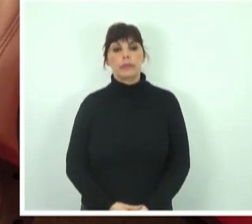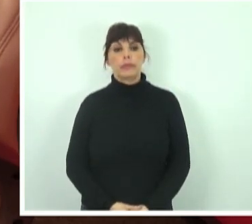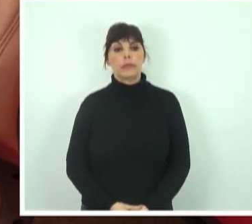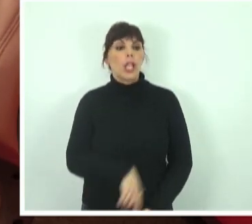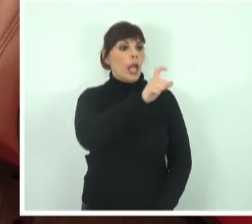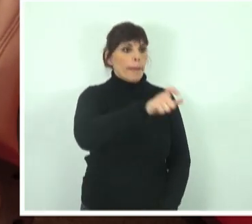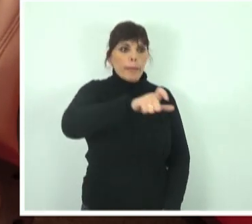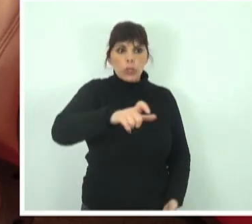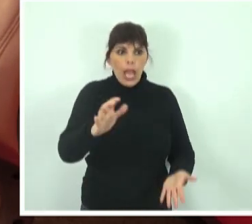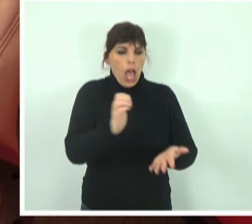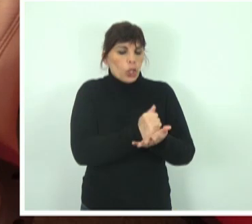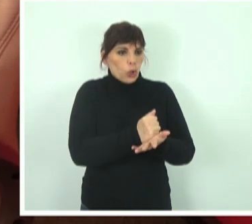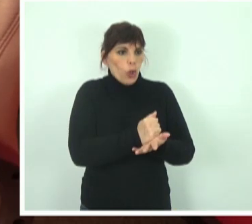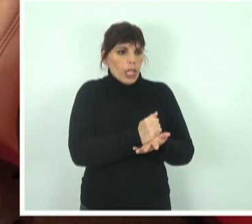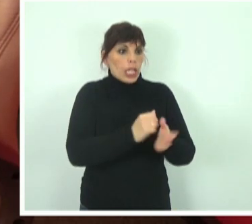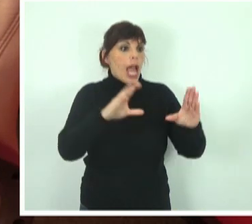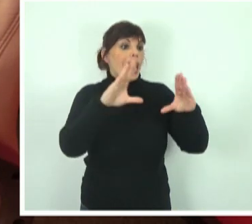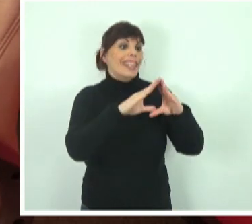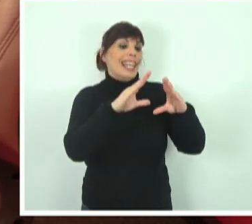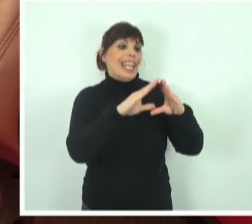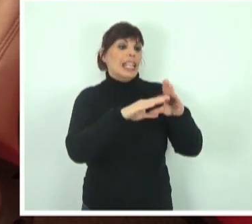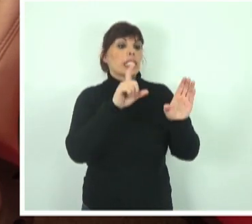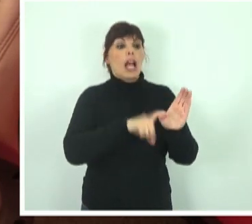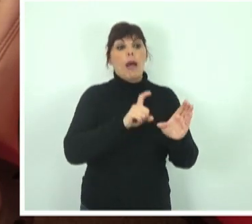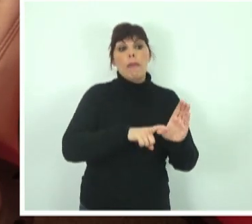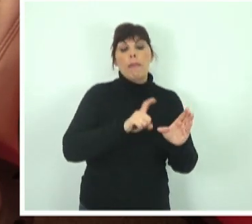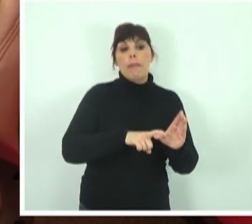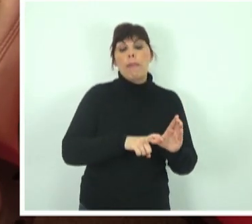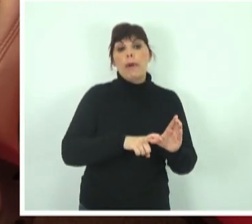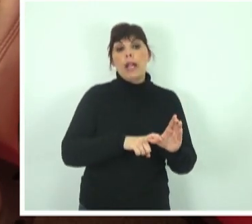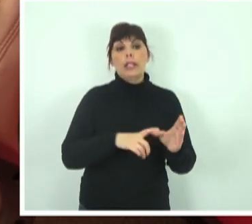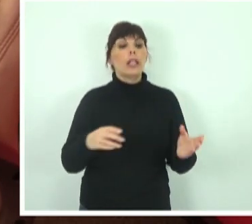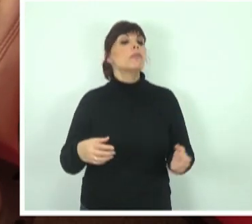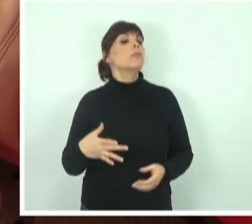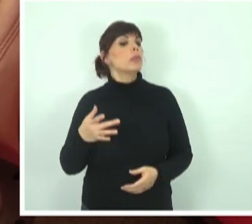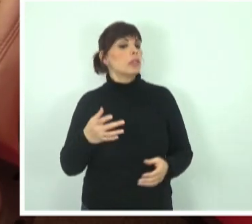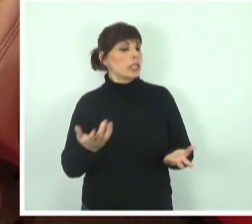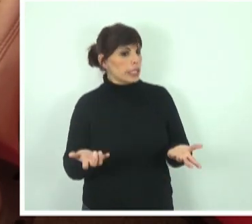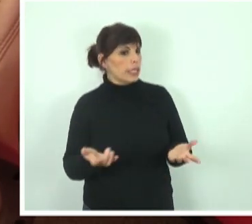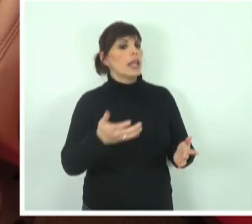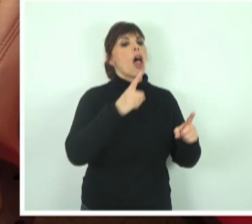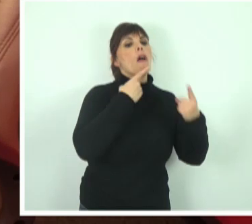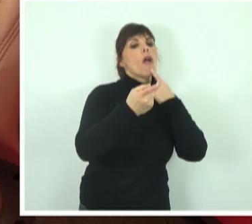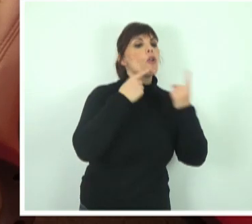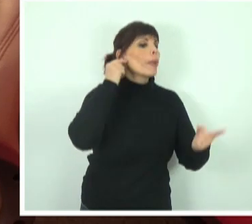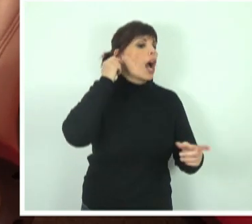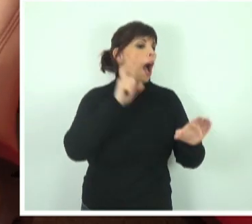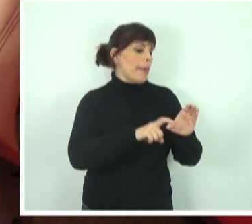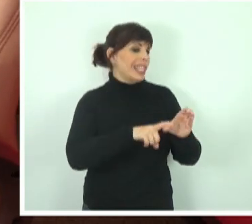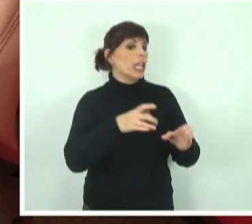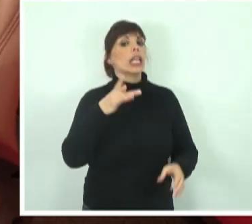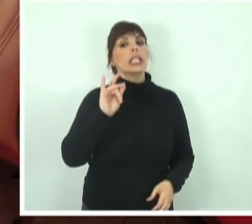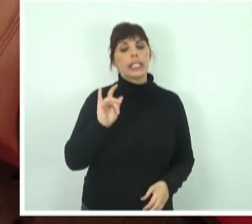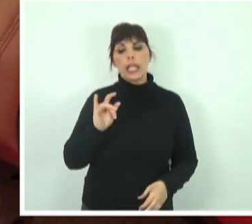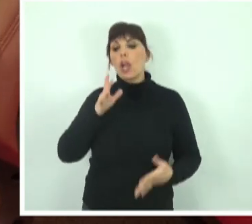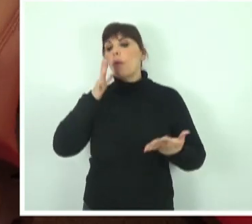Todos cristianos son parte de la iglesia. ¿Por qué? Parte de la novia. Ok. Porque en una